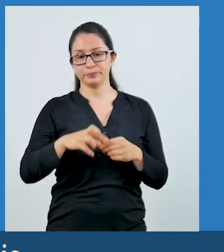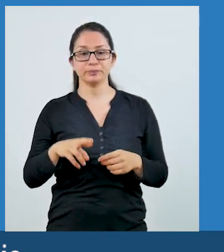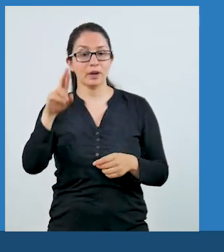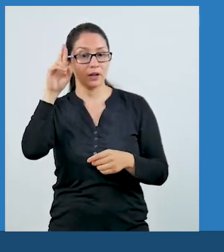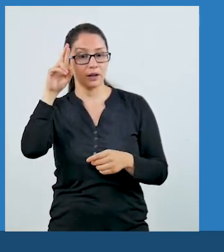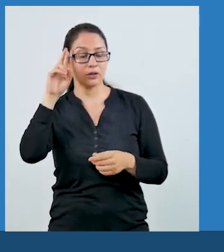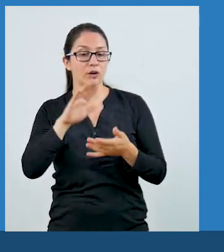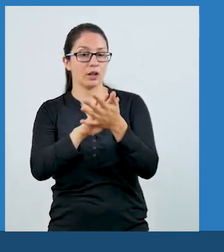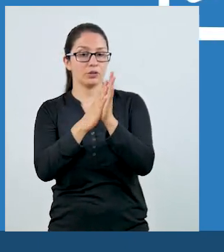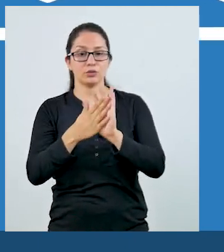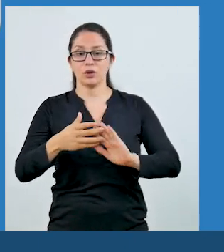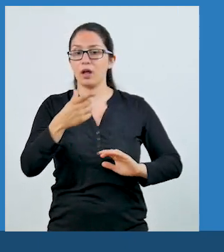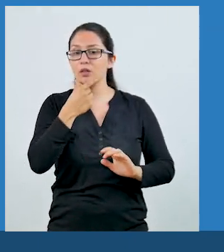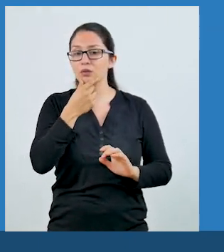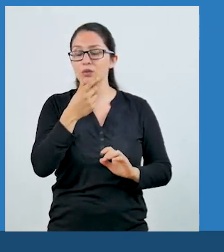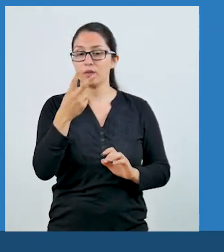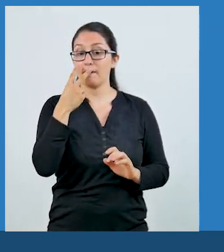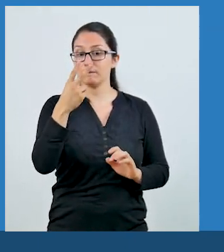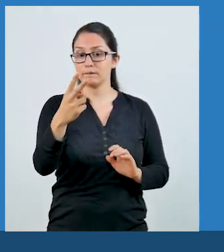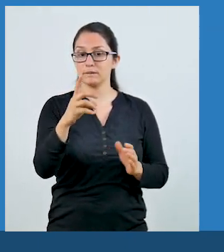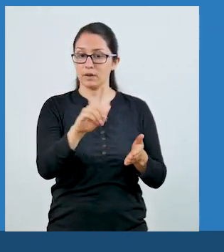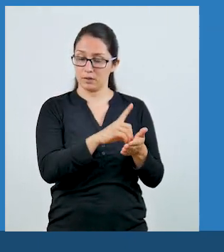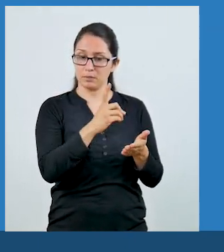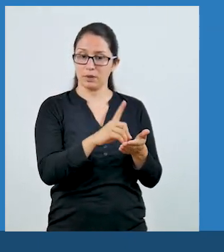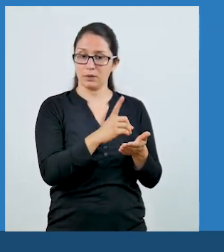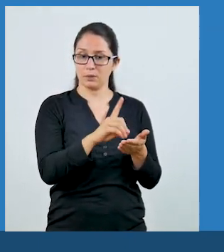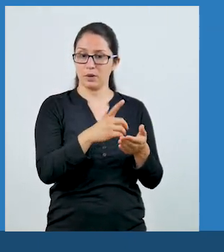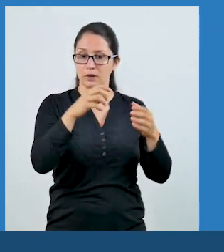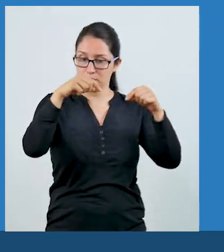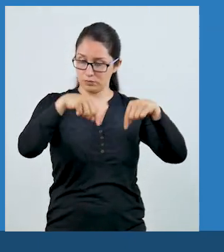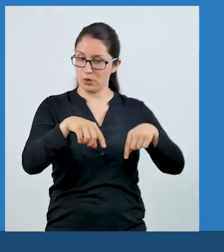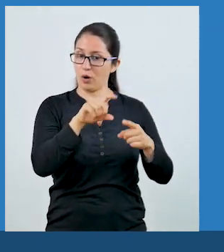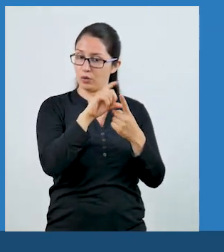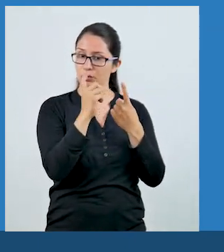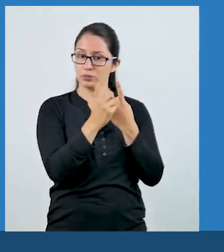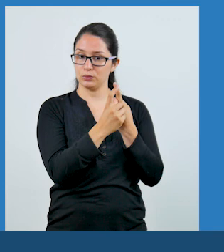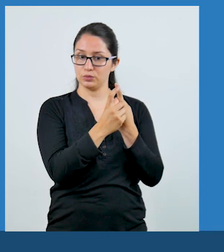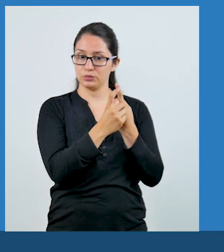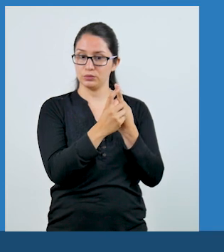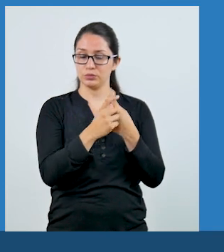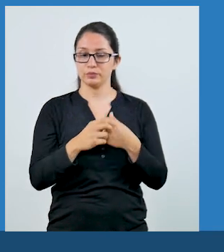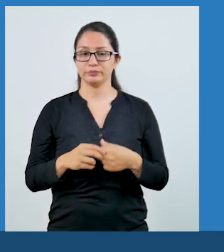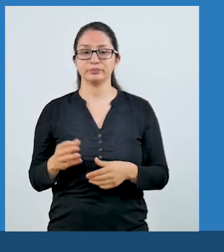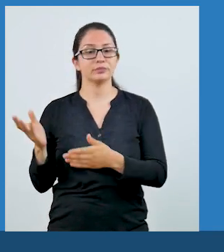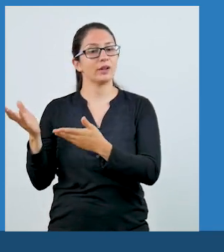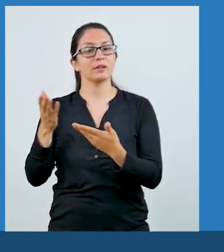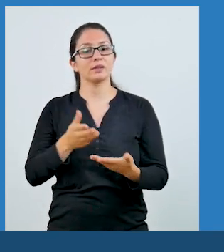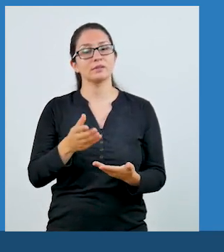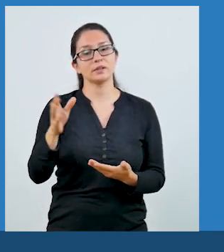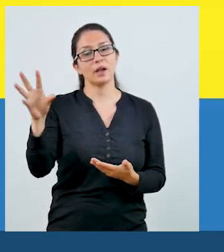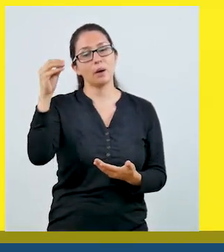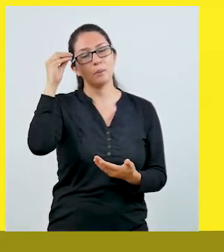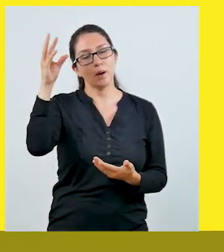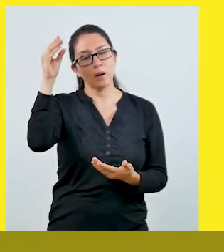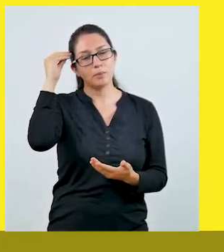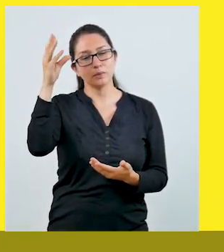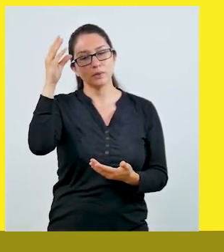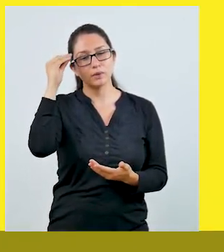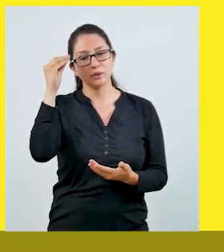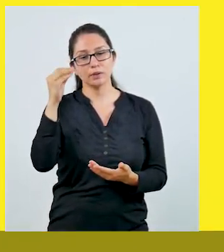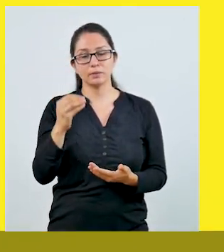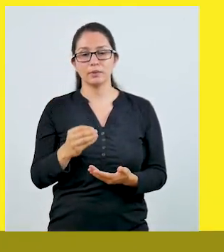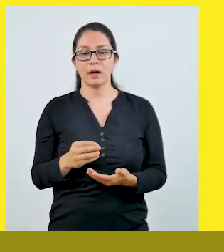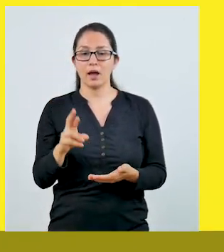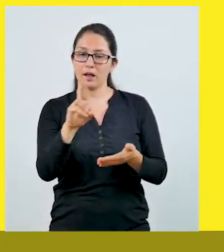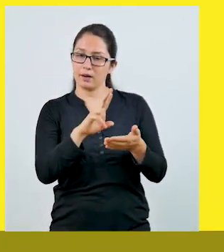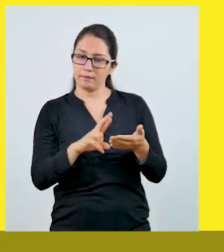Patrimonio. Recuerda que todas tus dudas puedes aclararlas en nuestros manuales Ahora Cultura. Te invitamos a continuar